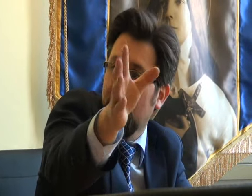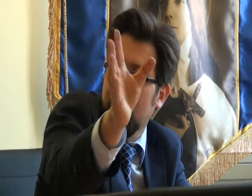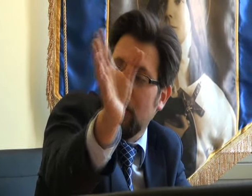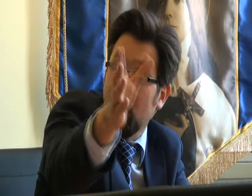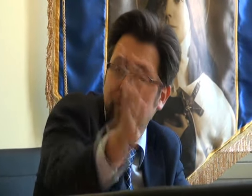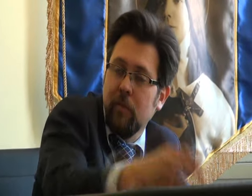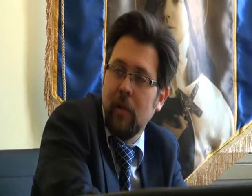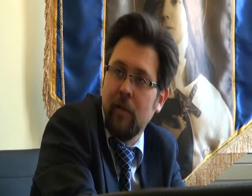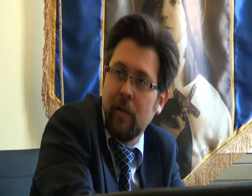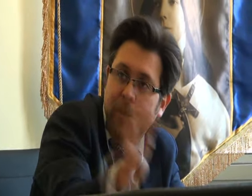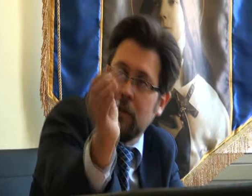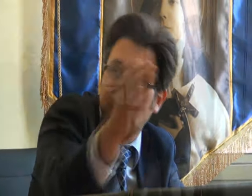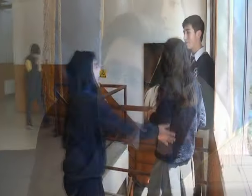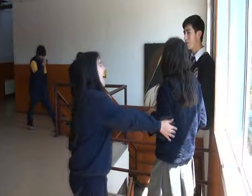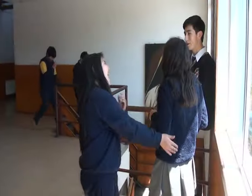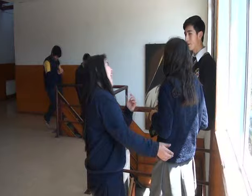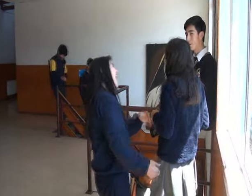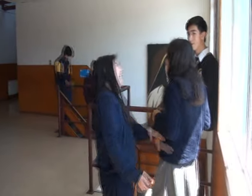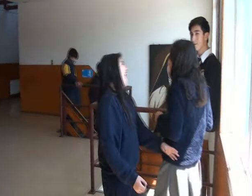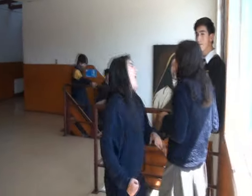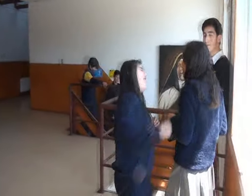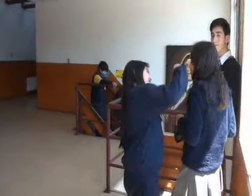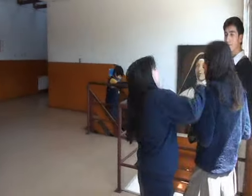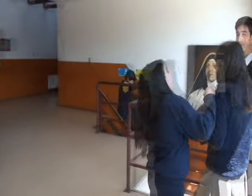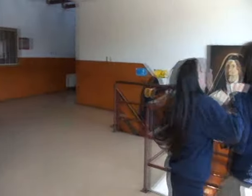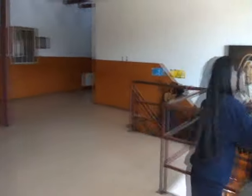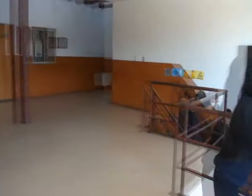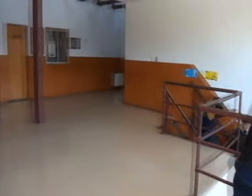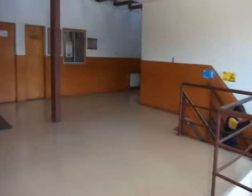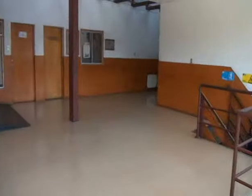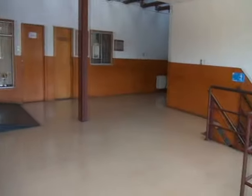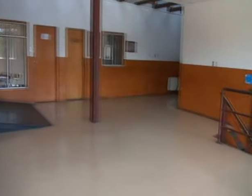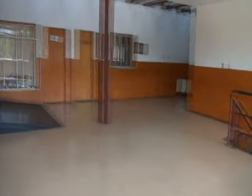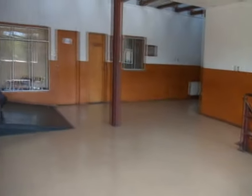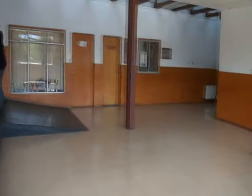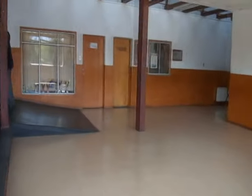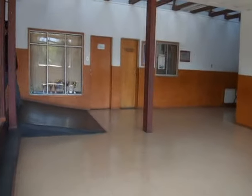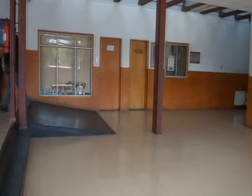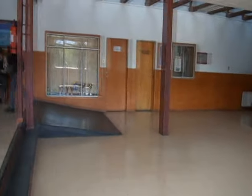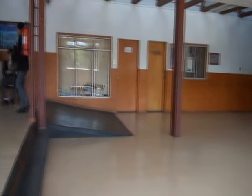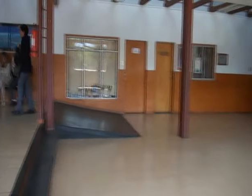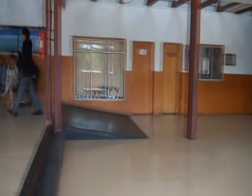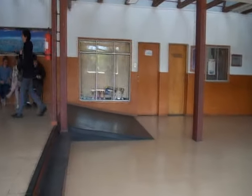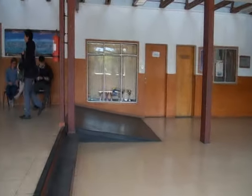odontólogos, nutricionistas que se desempeñan en nuestra comuna como profesionales